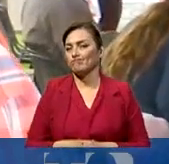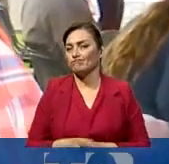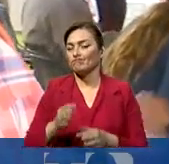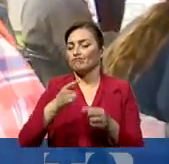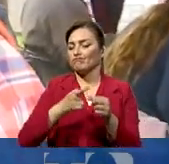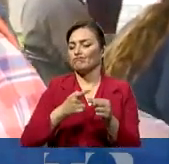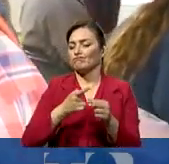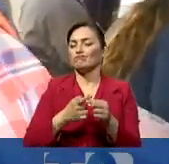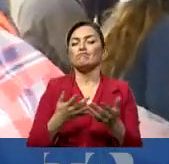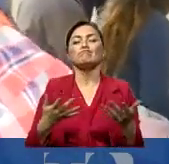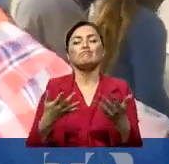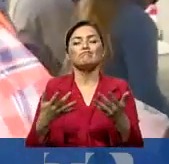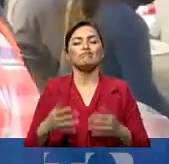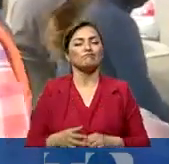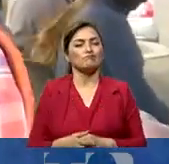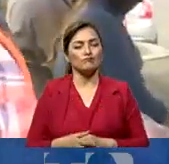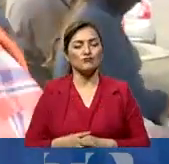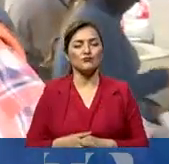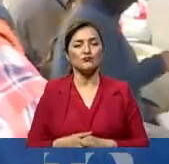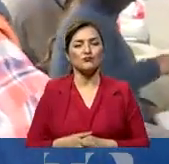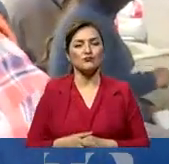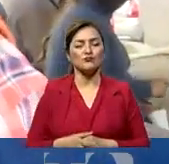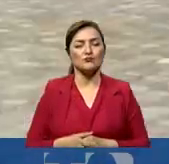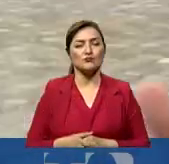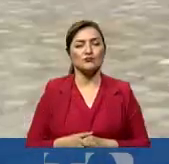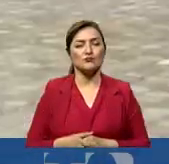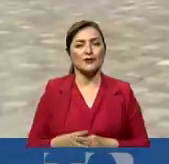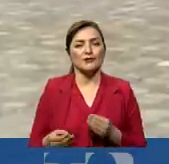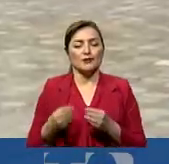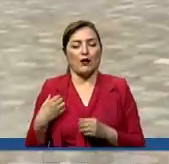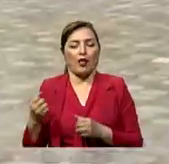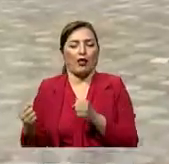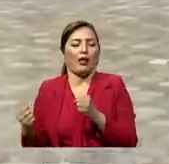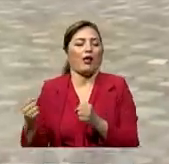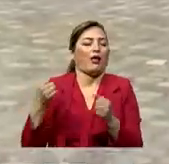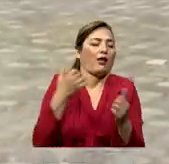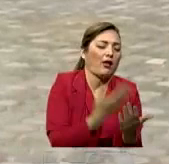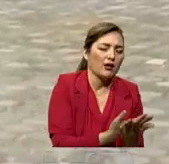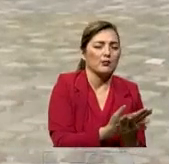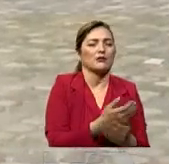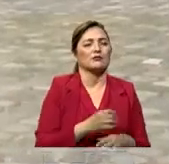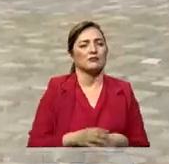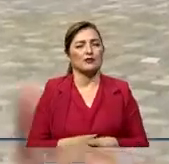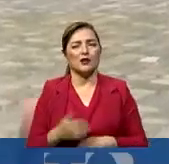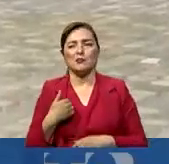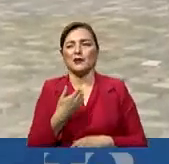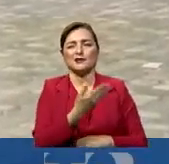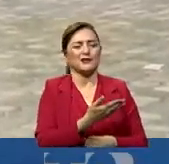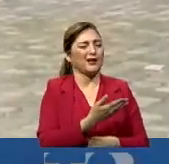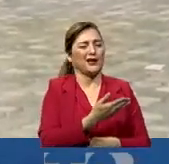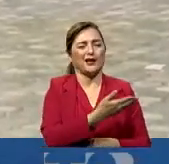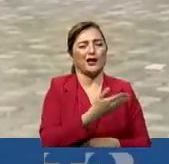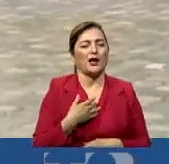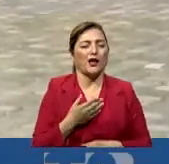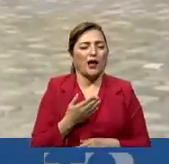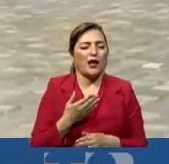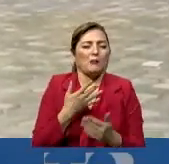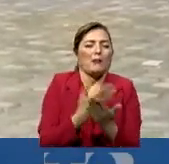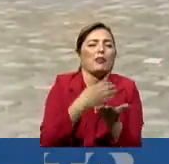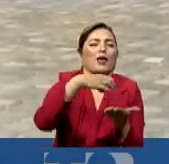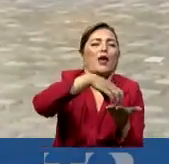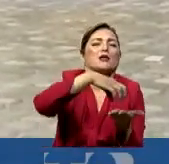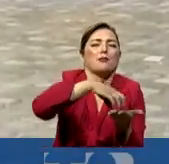de la República, tener que emigrar nosotros. Entonces que vayamos a Cayambe o a Machachi, lo